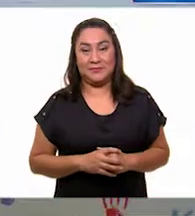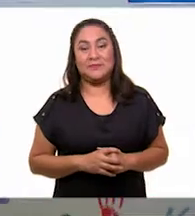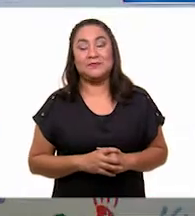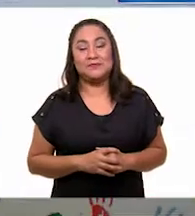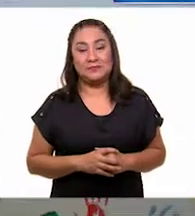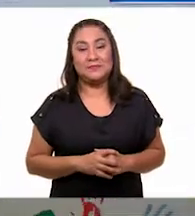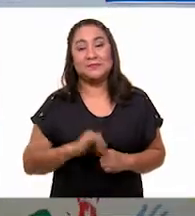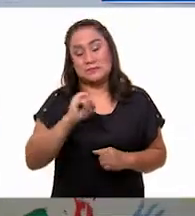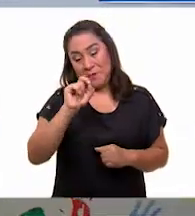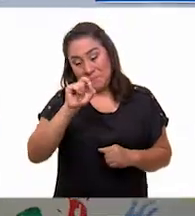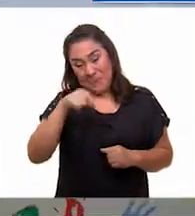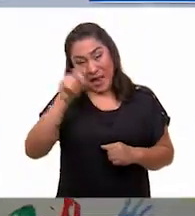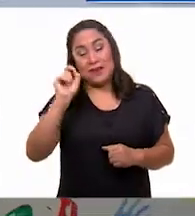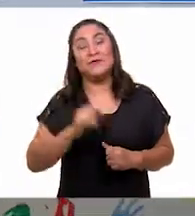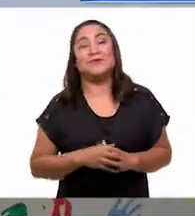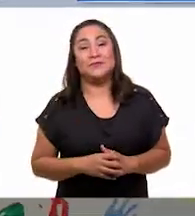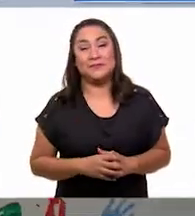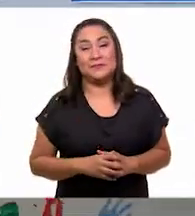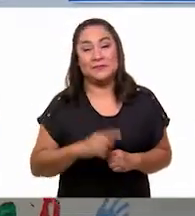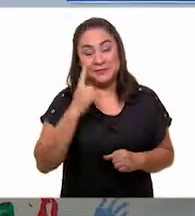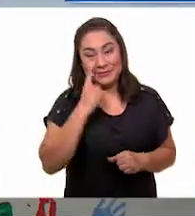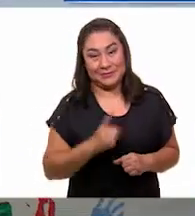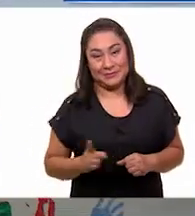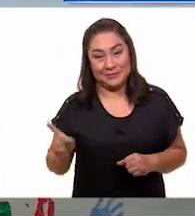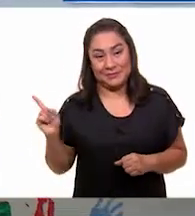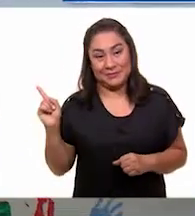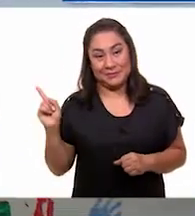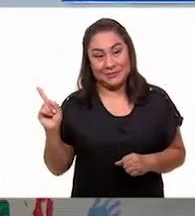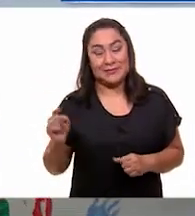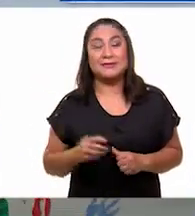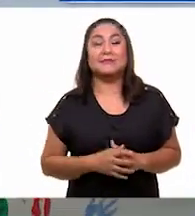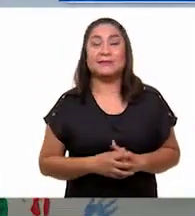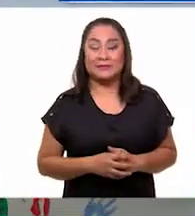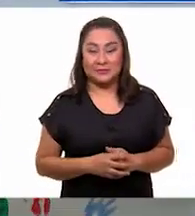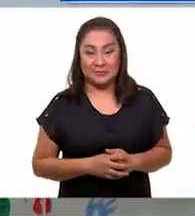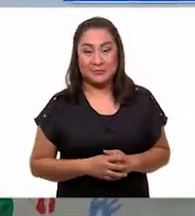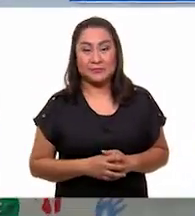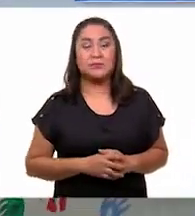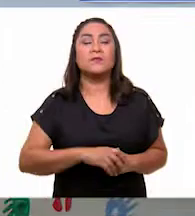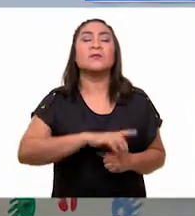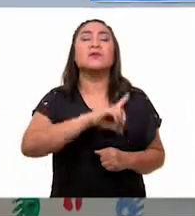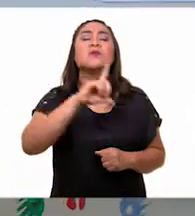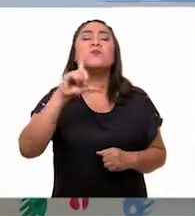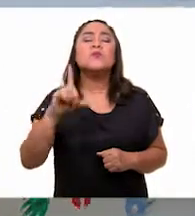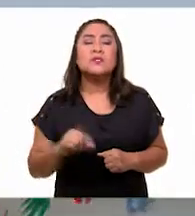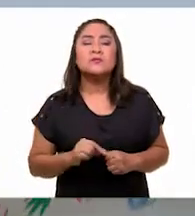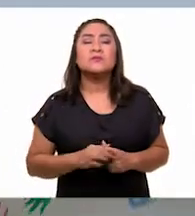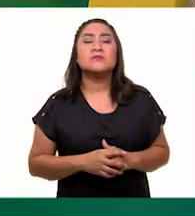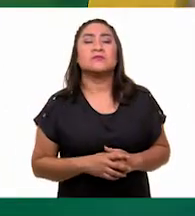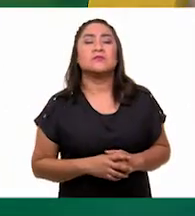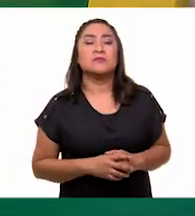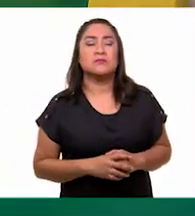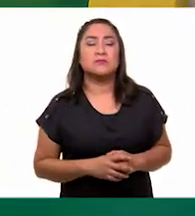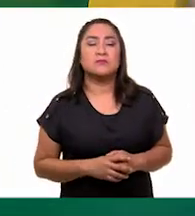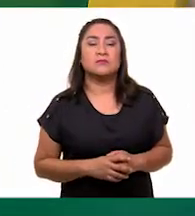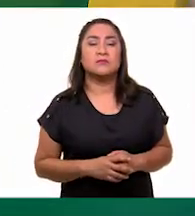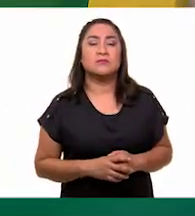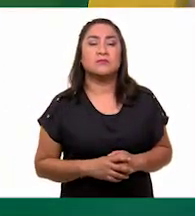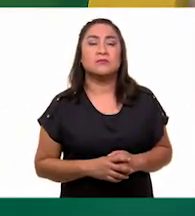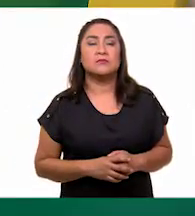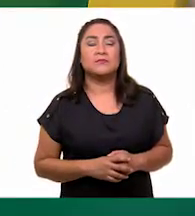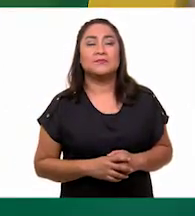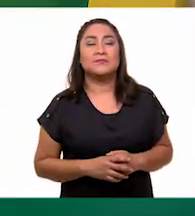porque a este le cabe más. Excelente. Palomita. Y luego, aquí tengo la masa